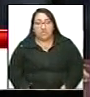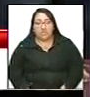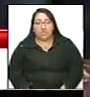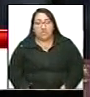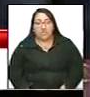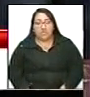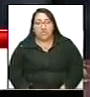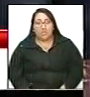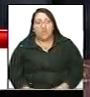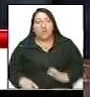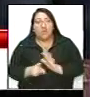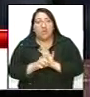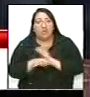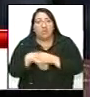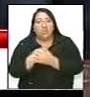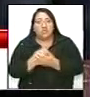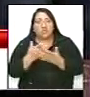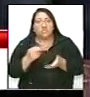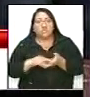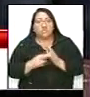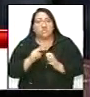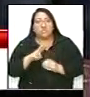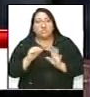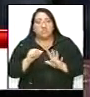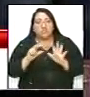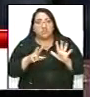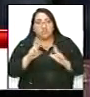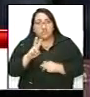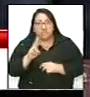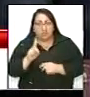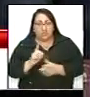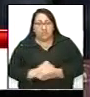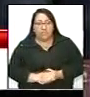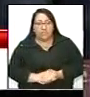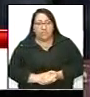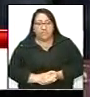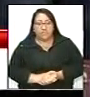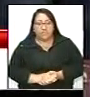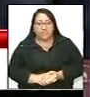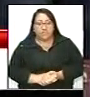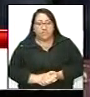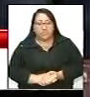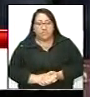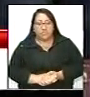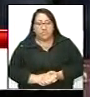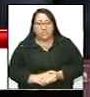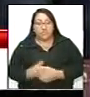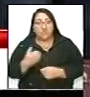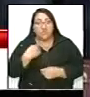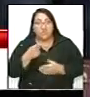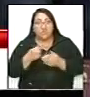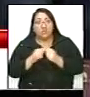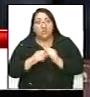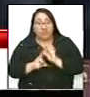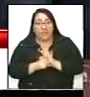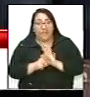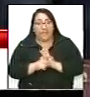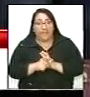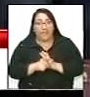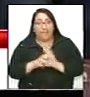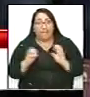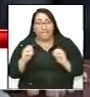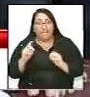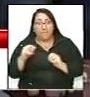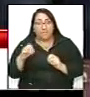Aprovechamientos de los Recursos Naturales, la 26.821, se dice que debe ser por ley orgánica y en